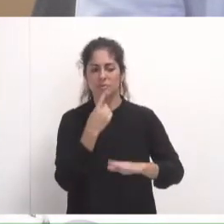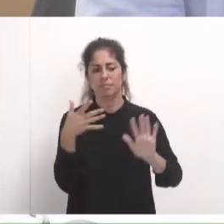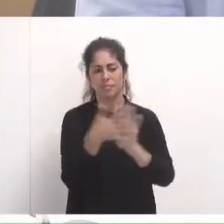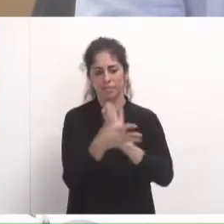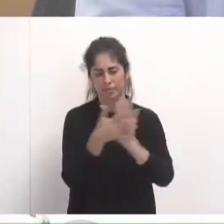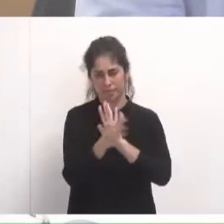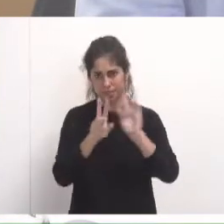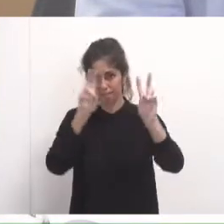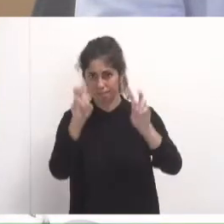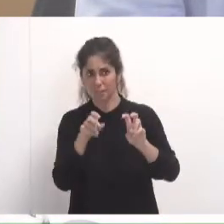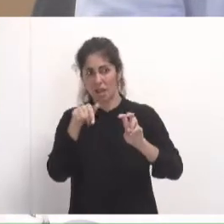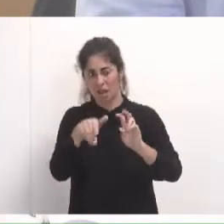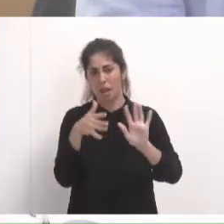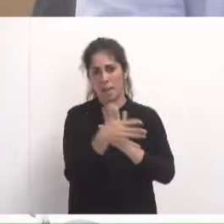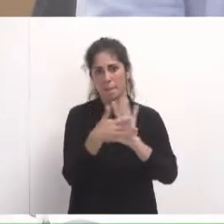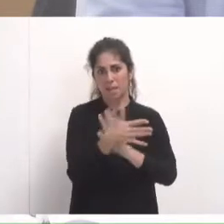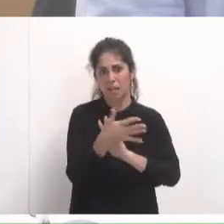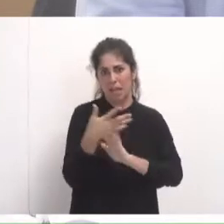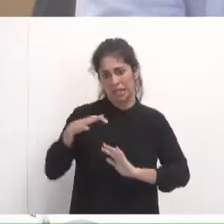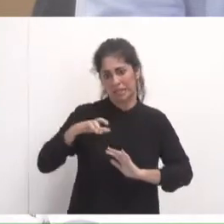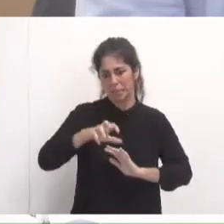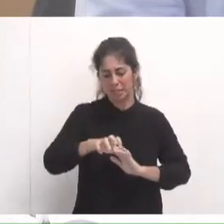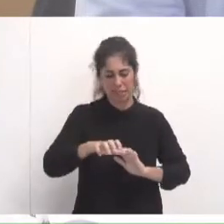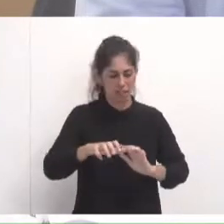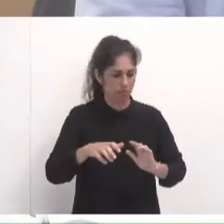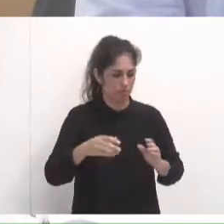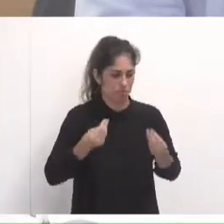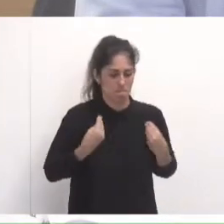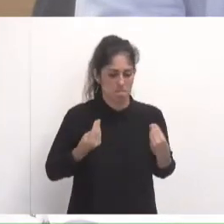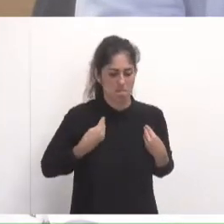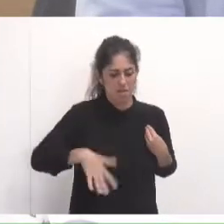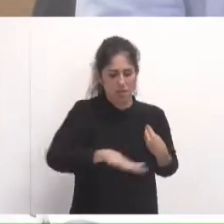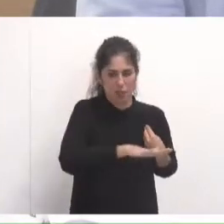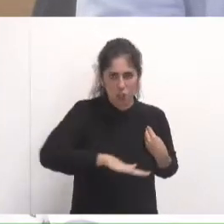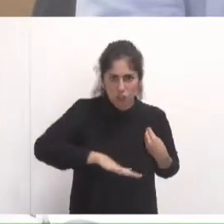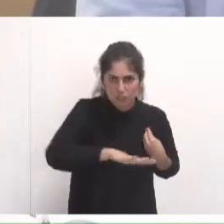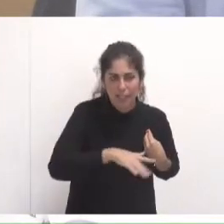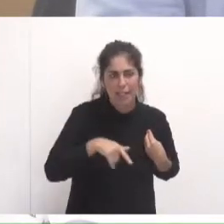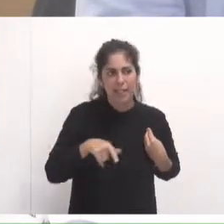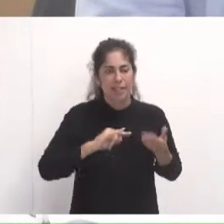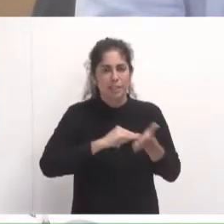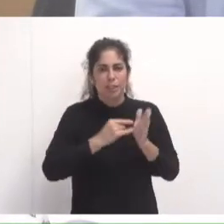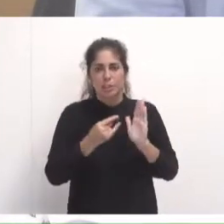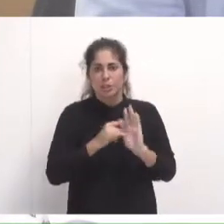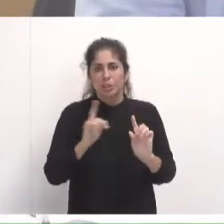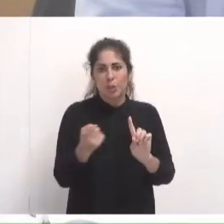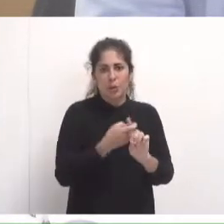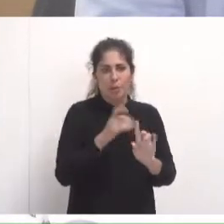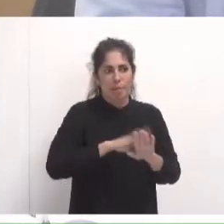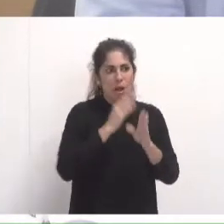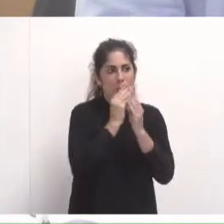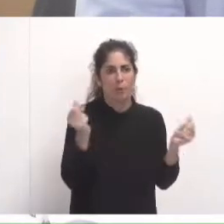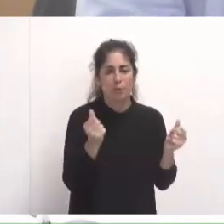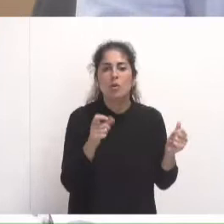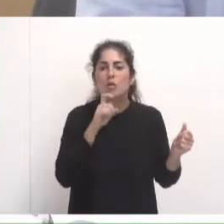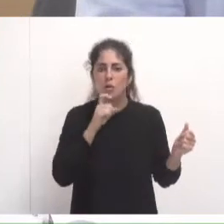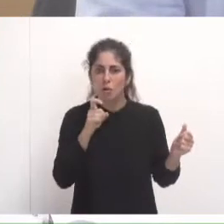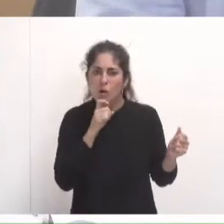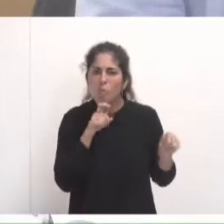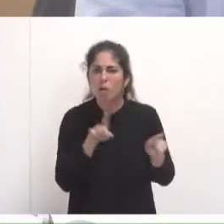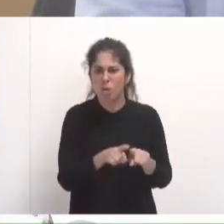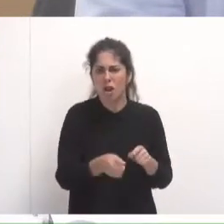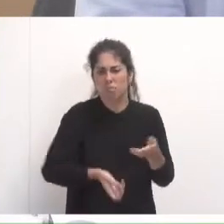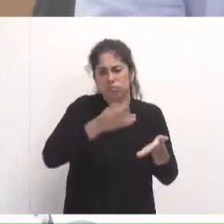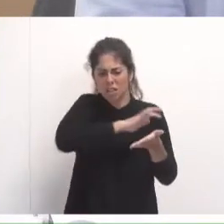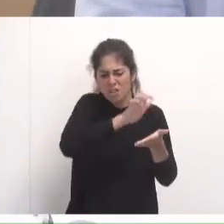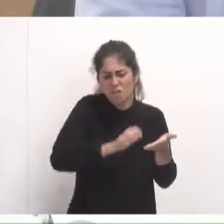termitas, cuáles son su hábitat natural, qué se puede hacer para eliminarla. Bueno, en definitiva, una hoja divulgadora que sirva a